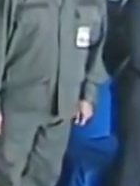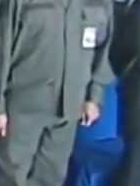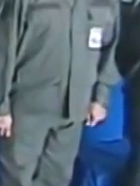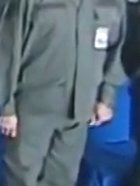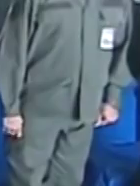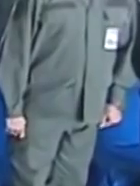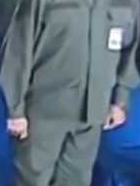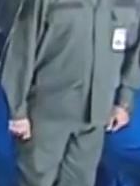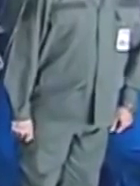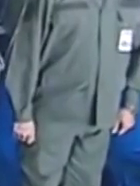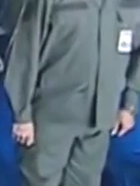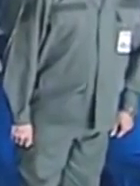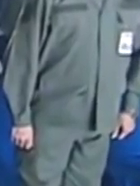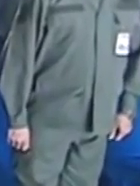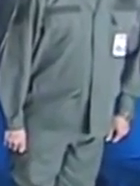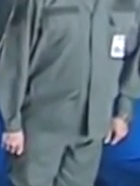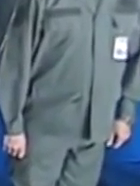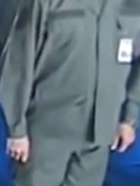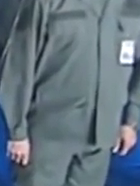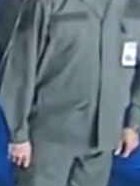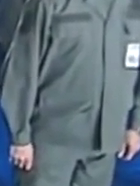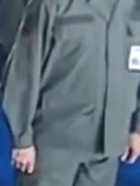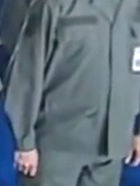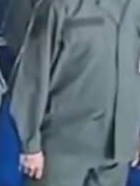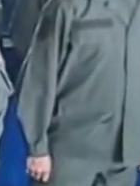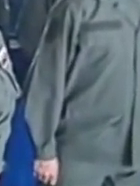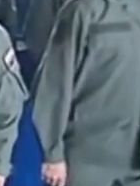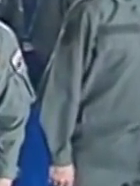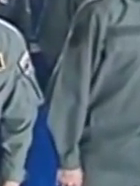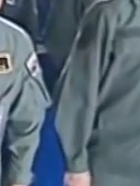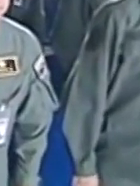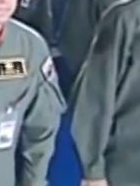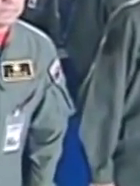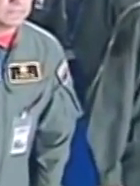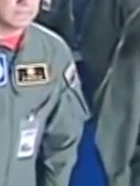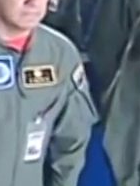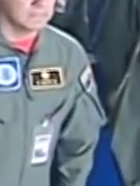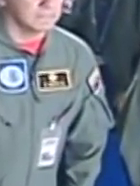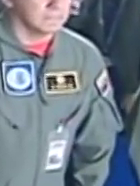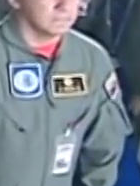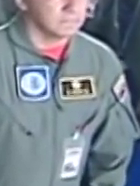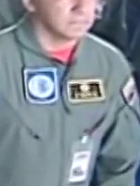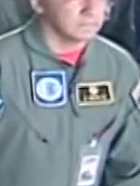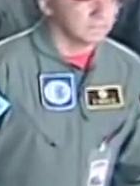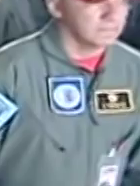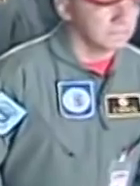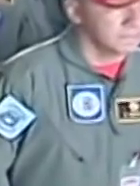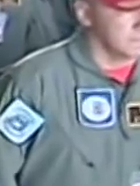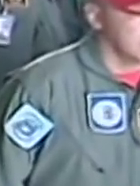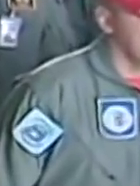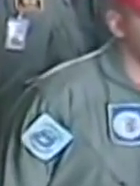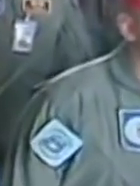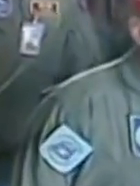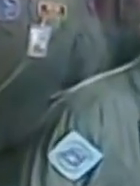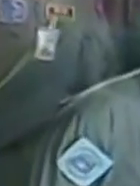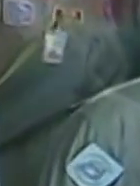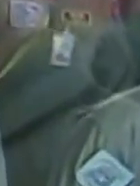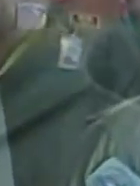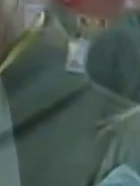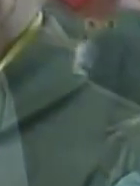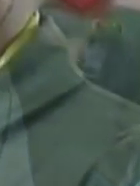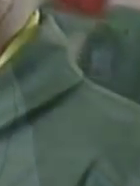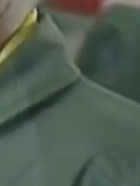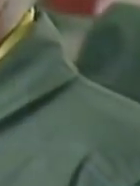bolivariana, paladín del espacio soberano, y del 26º aniversario de la rebelión cívico-militar del 27